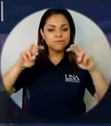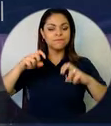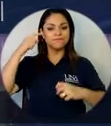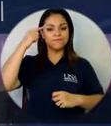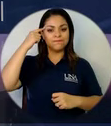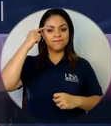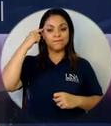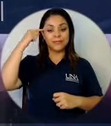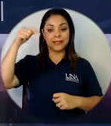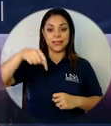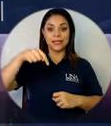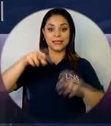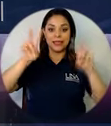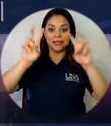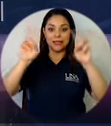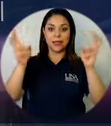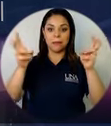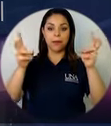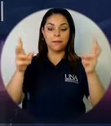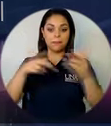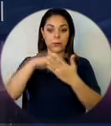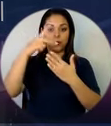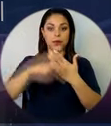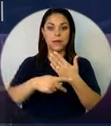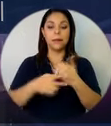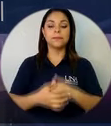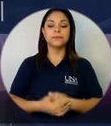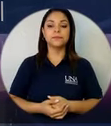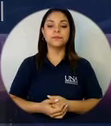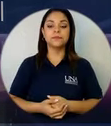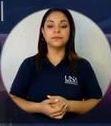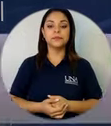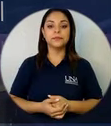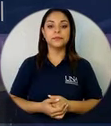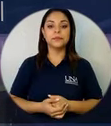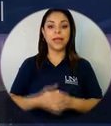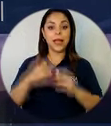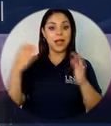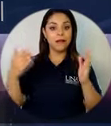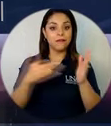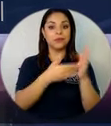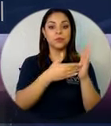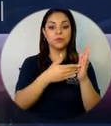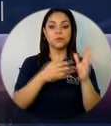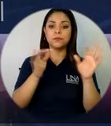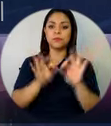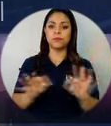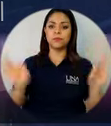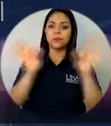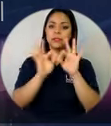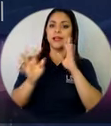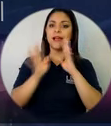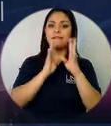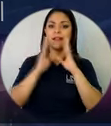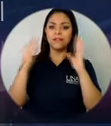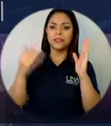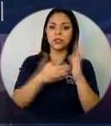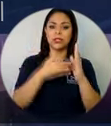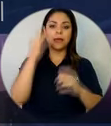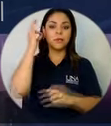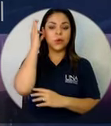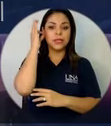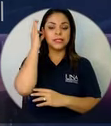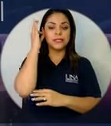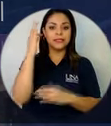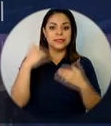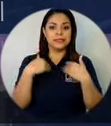ustedes hicieron sobre este tema que motivó este programa, la afectación, la importancia de hablar de esta afectación de las